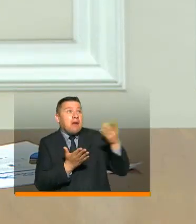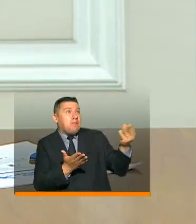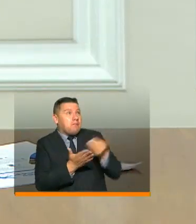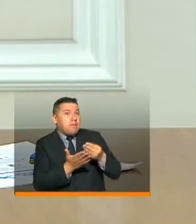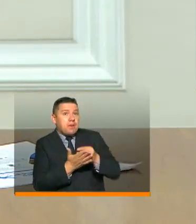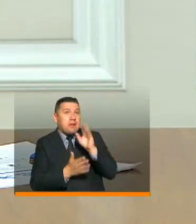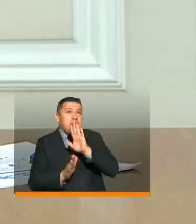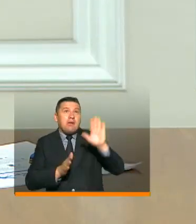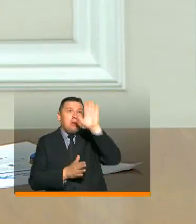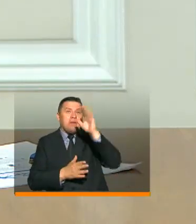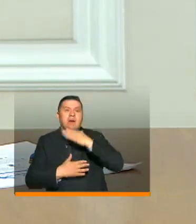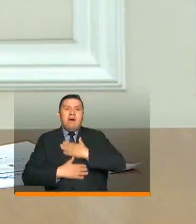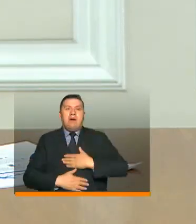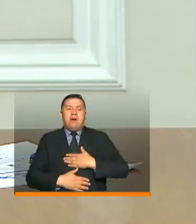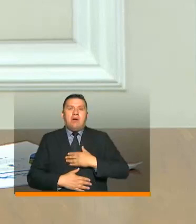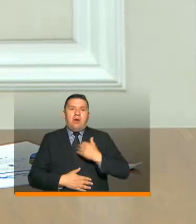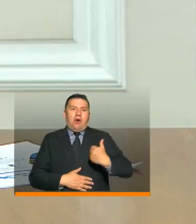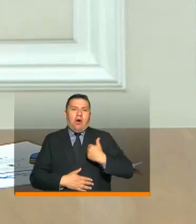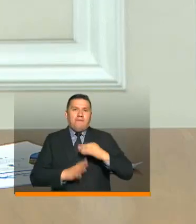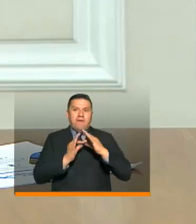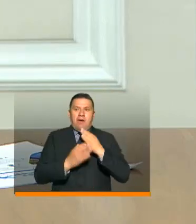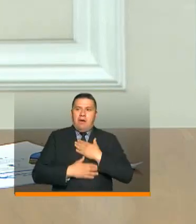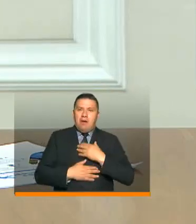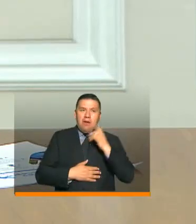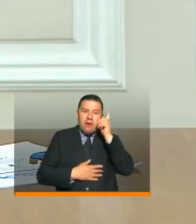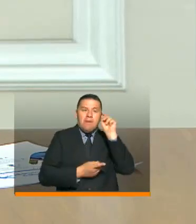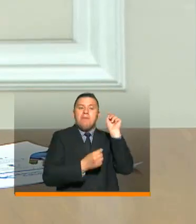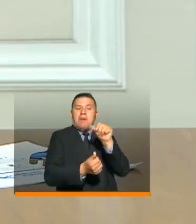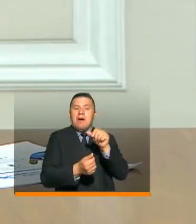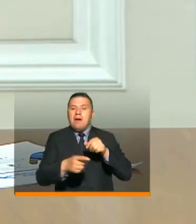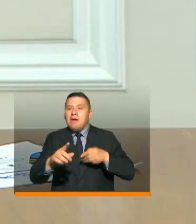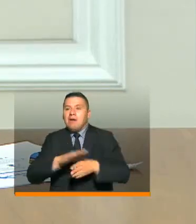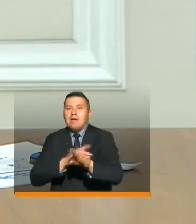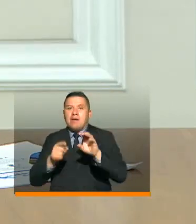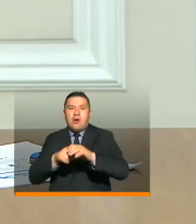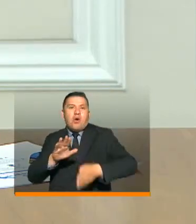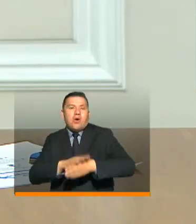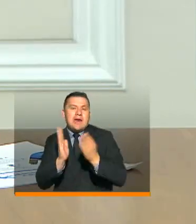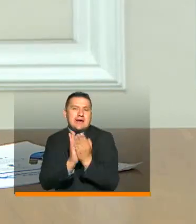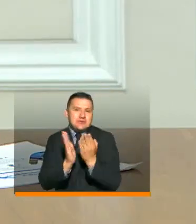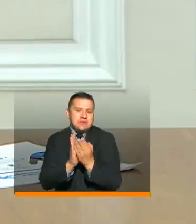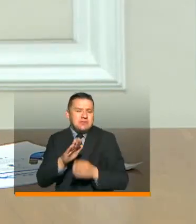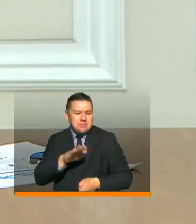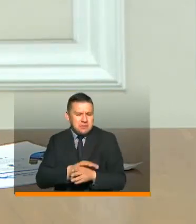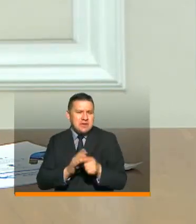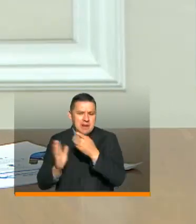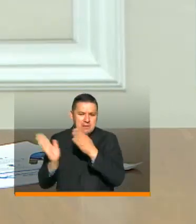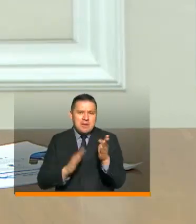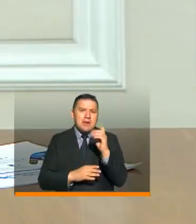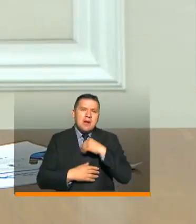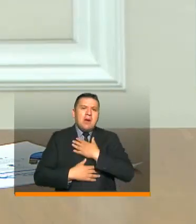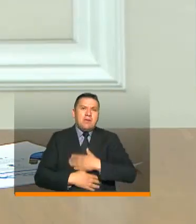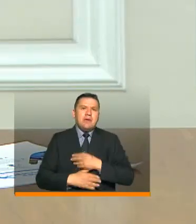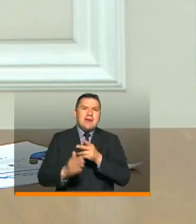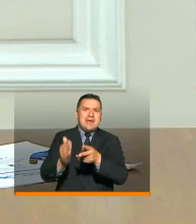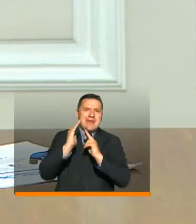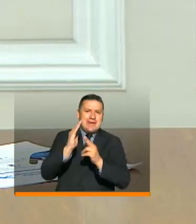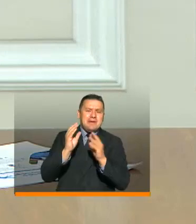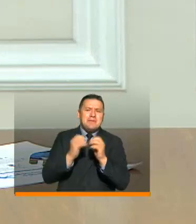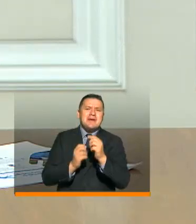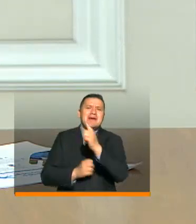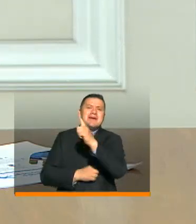esa tranquilidad a los jóvenes y a sus familias para continuar con sus estudios. Y adicionalmente cabe mencionar el plan de alivios de ICETEX, más